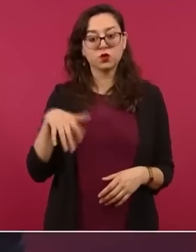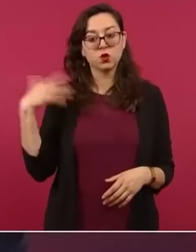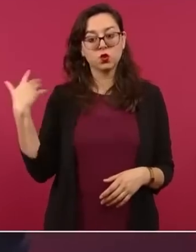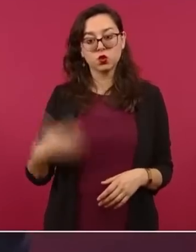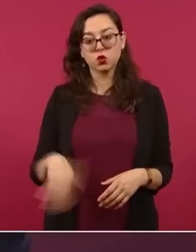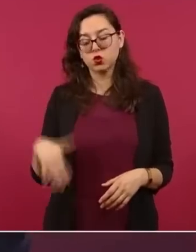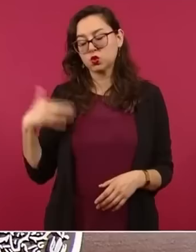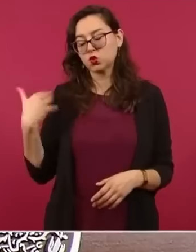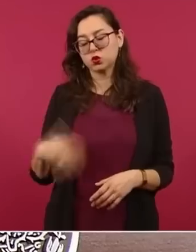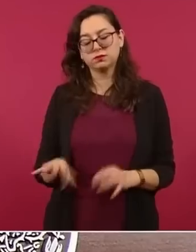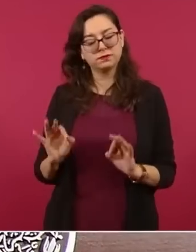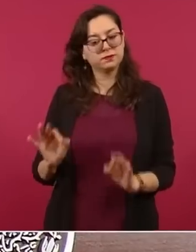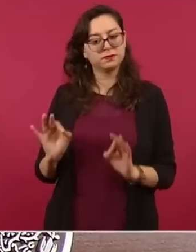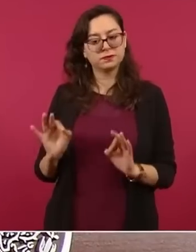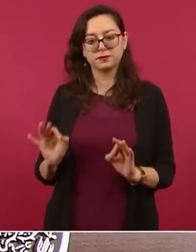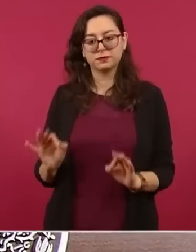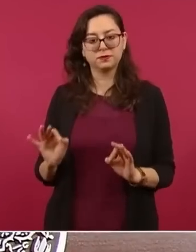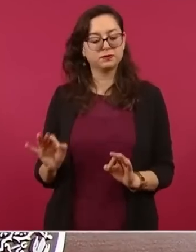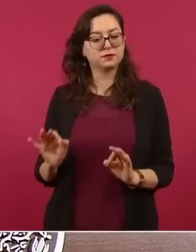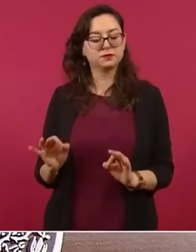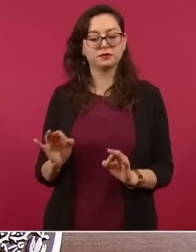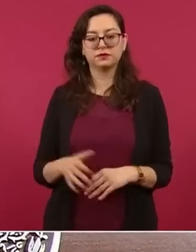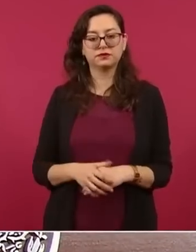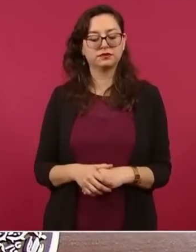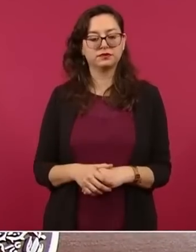excepcional, una mujer